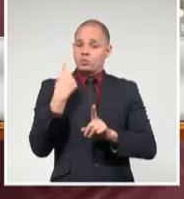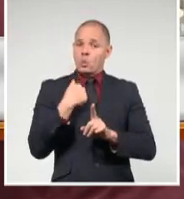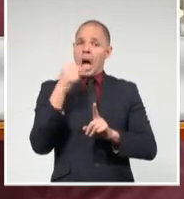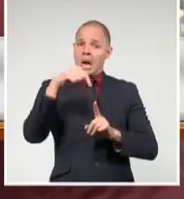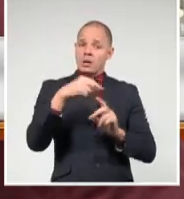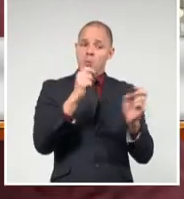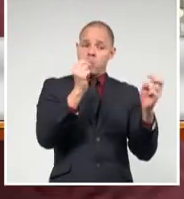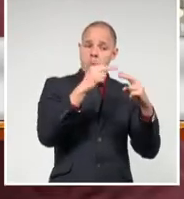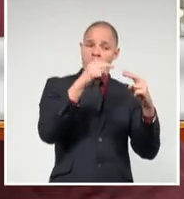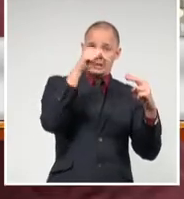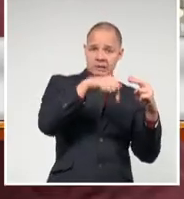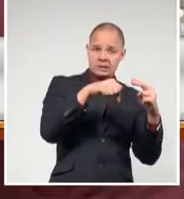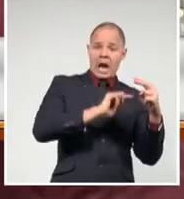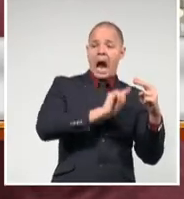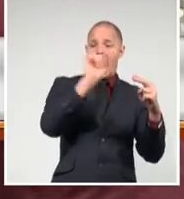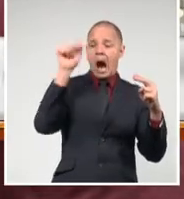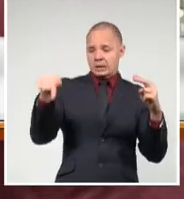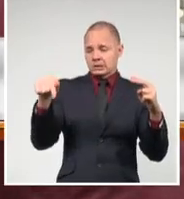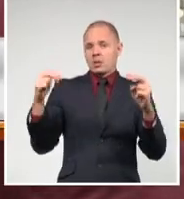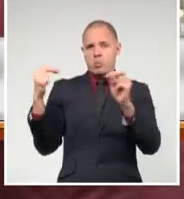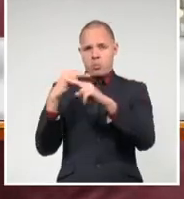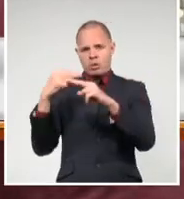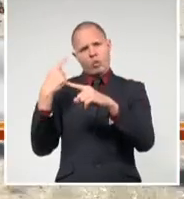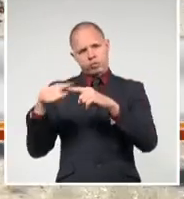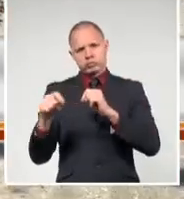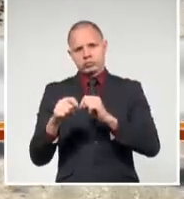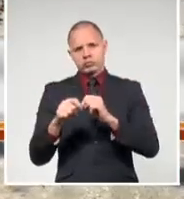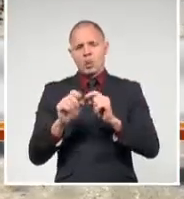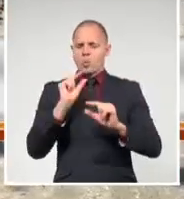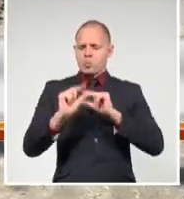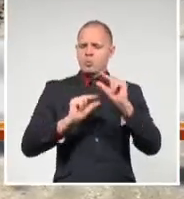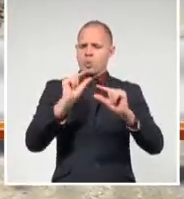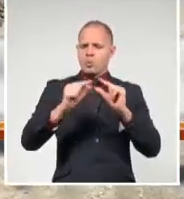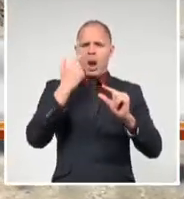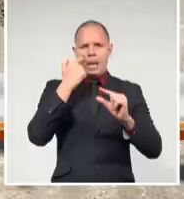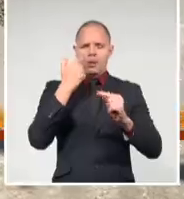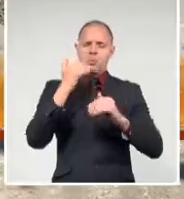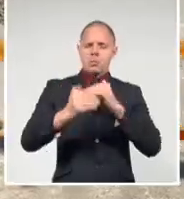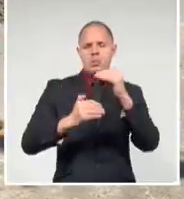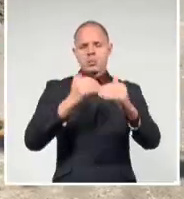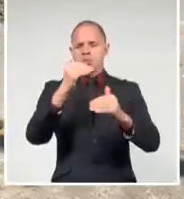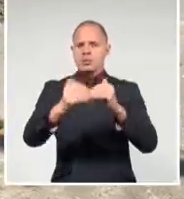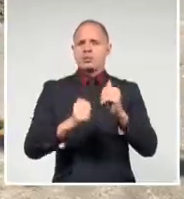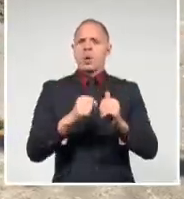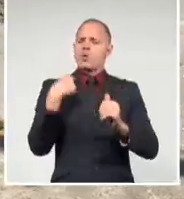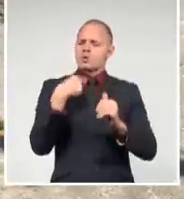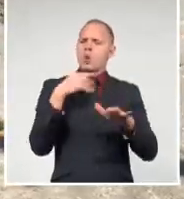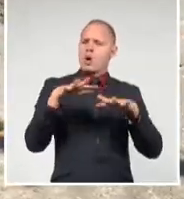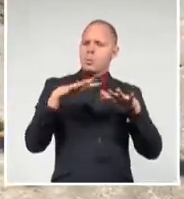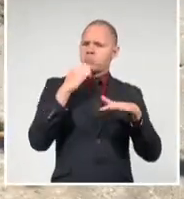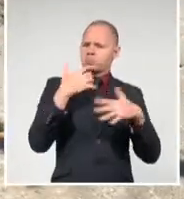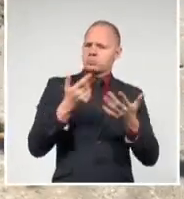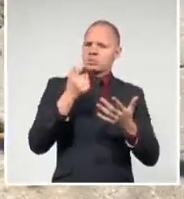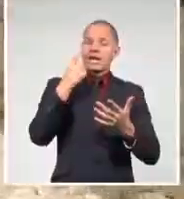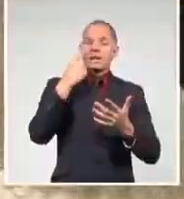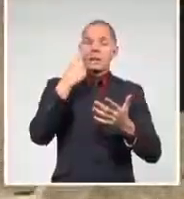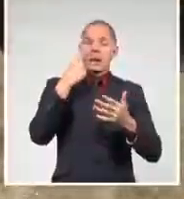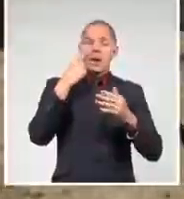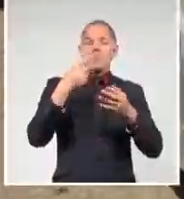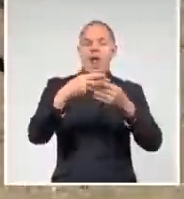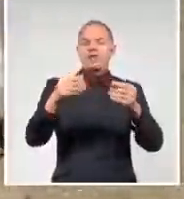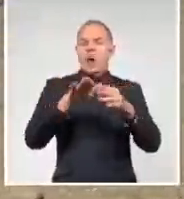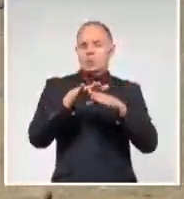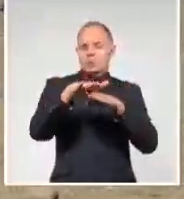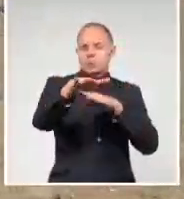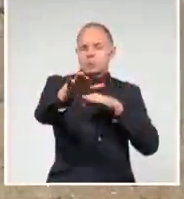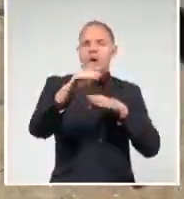con el fin de dar avance físico a la obra. No obstante, estamos preparando todo el terraplén, el movimiento de tierra desde